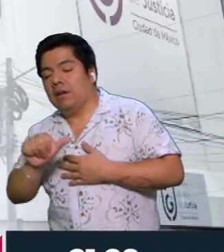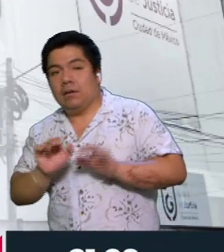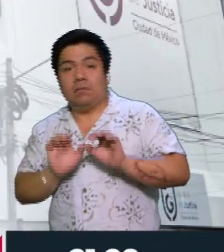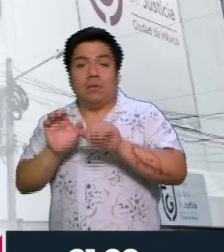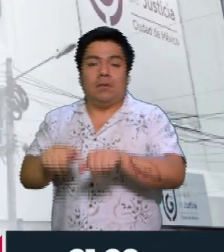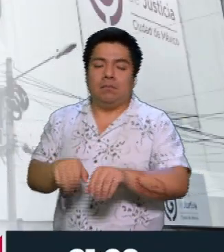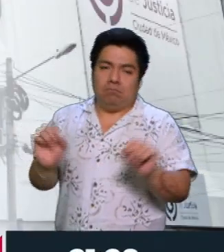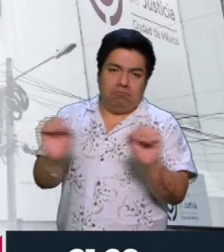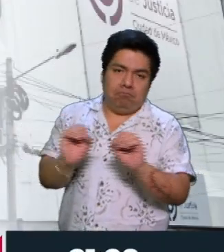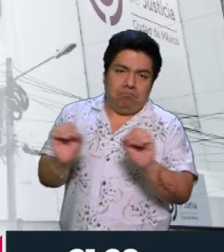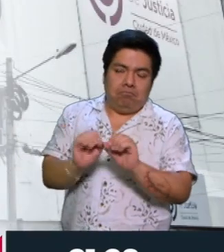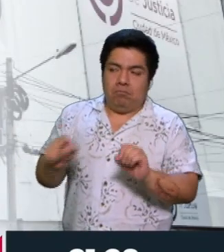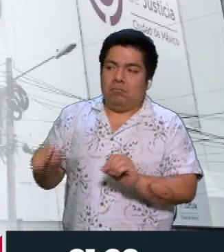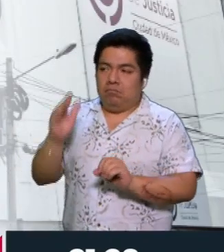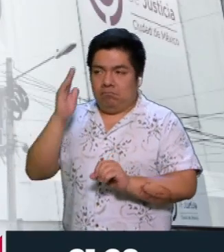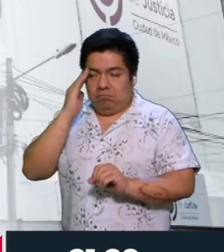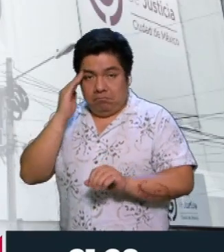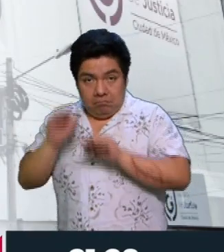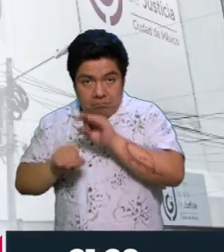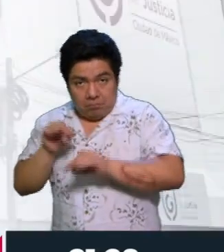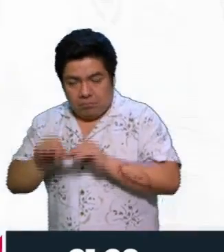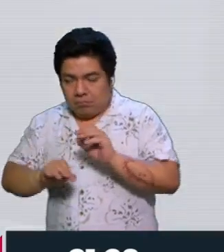en el proceso para buscar la titularidad de esta institución